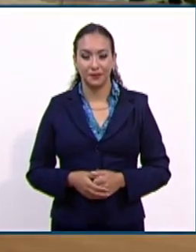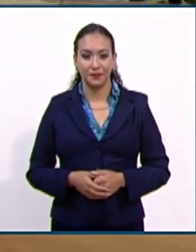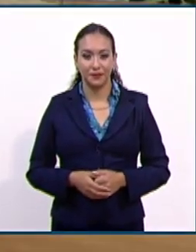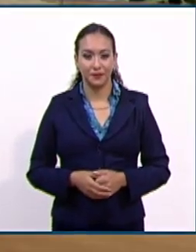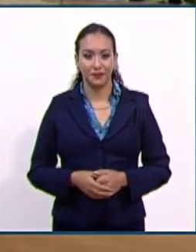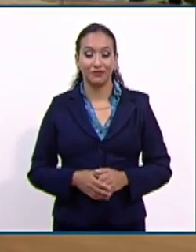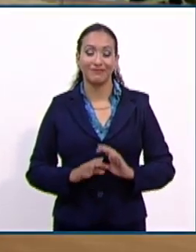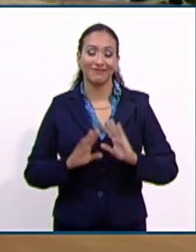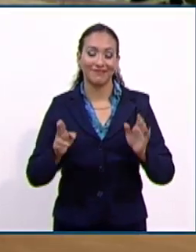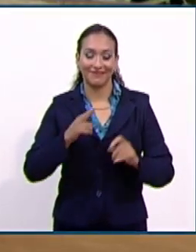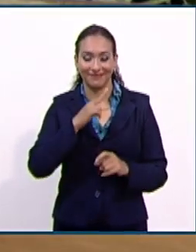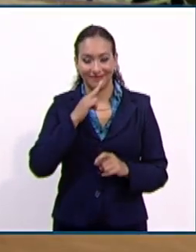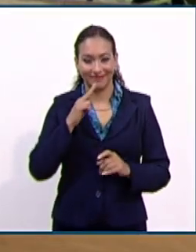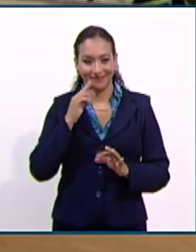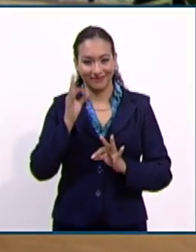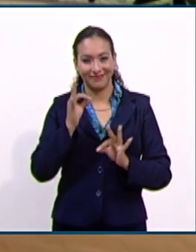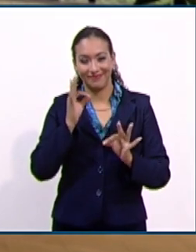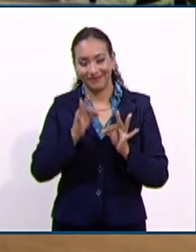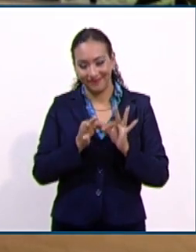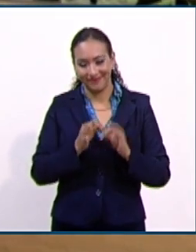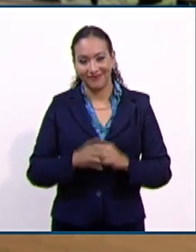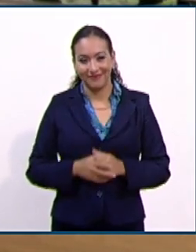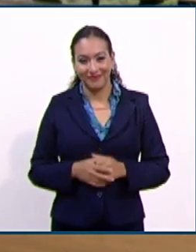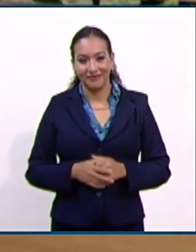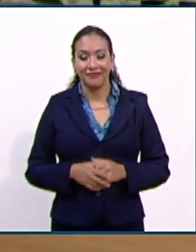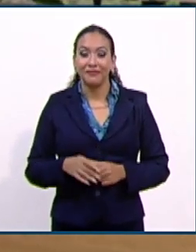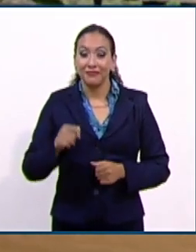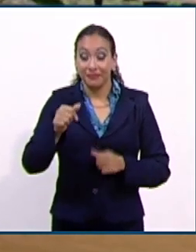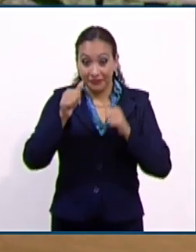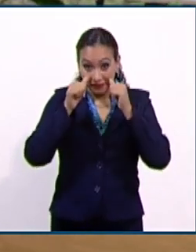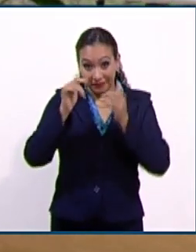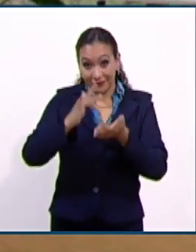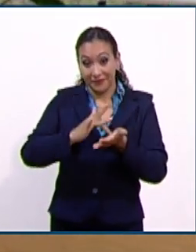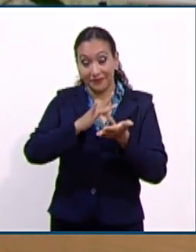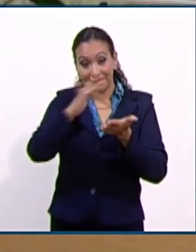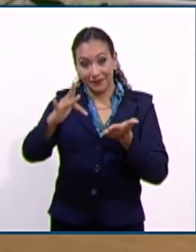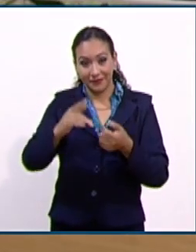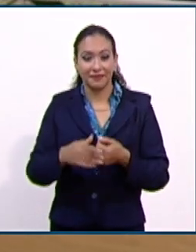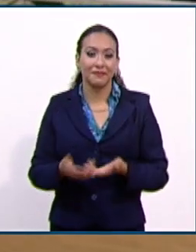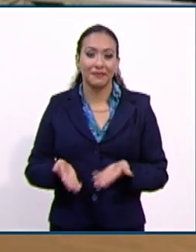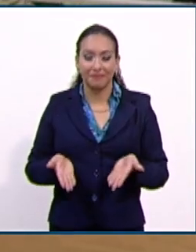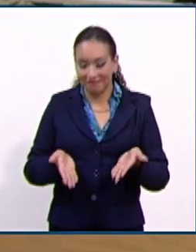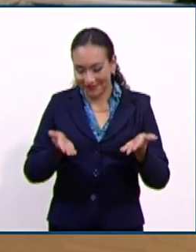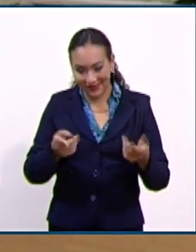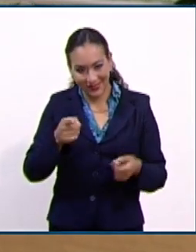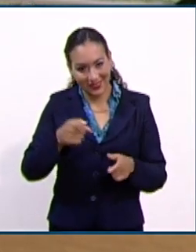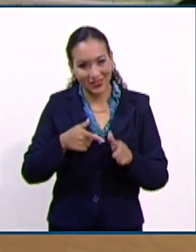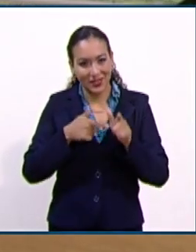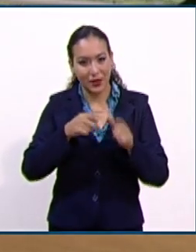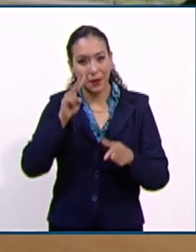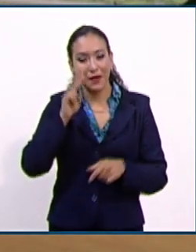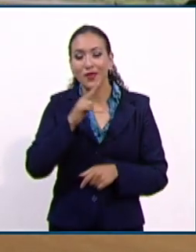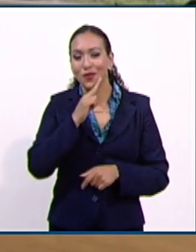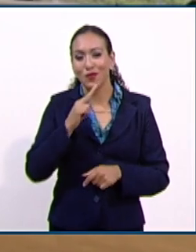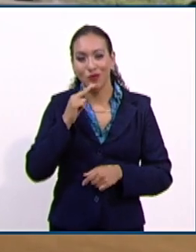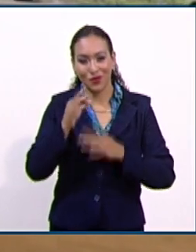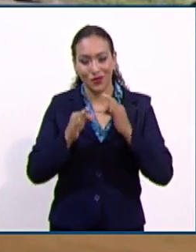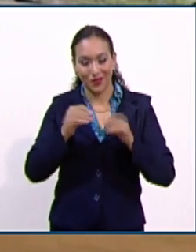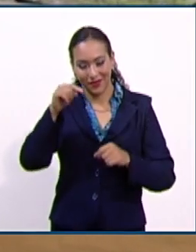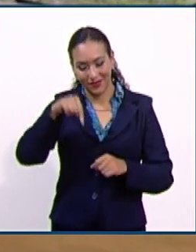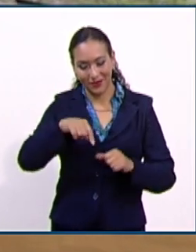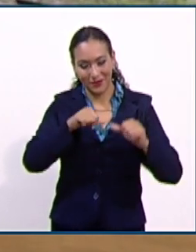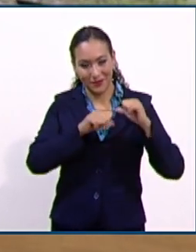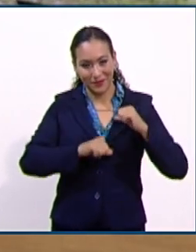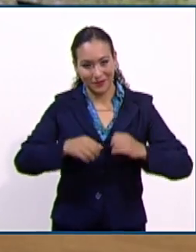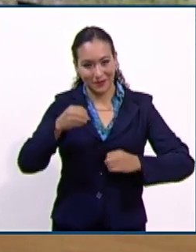Y es así como llegamos al final de este espacio de noticias, como siempre agradeciendo su compañía e invitándole a mantenerse aquí en la señal del canal del Poder